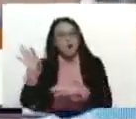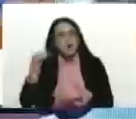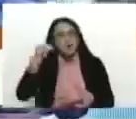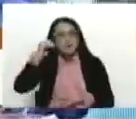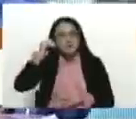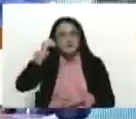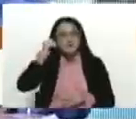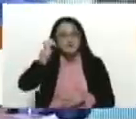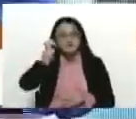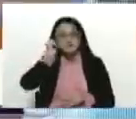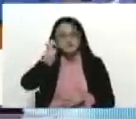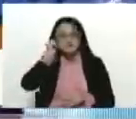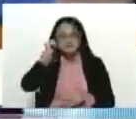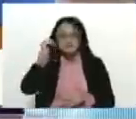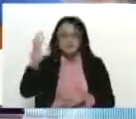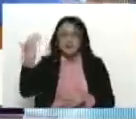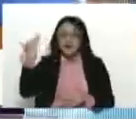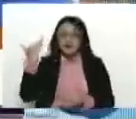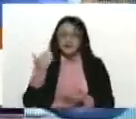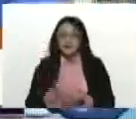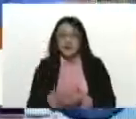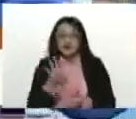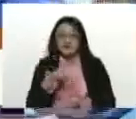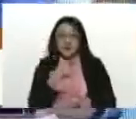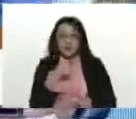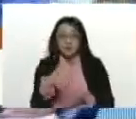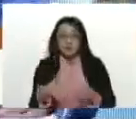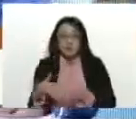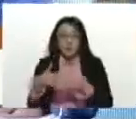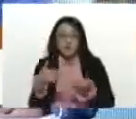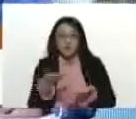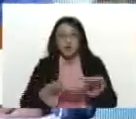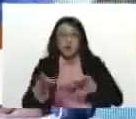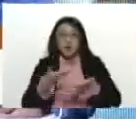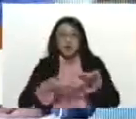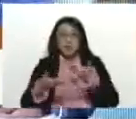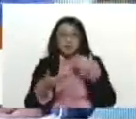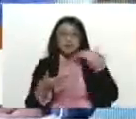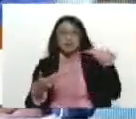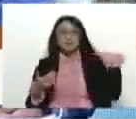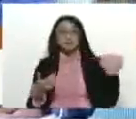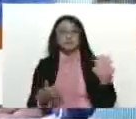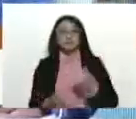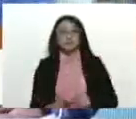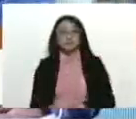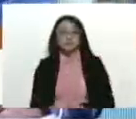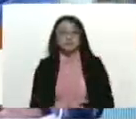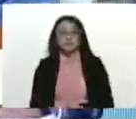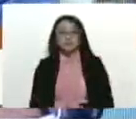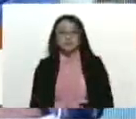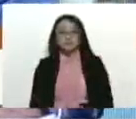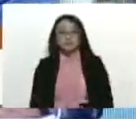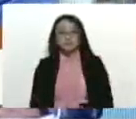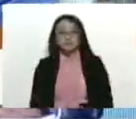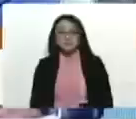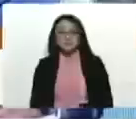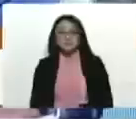o entra la leyenda así les encanta a Estados Unidos hacer negocio y fue y